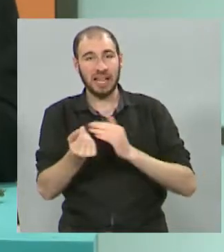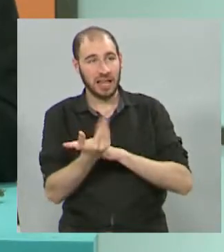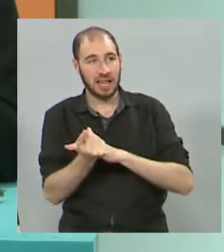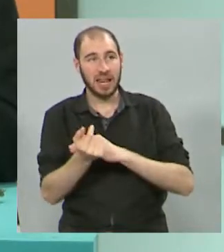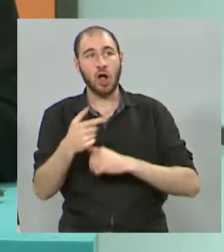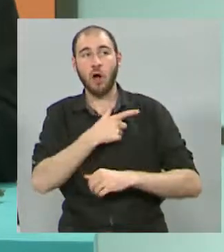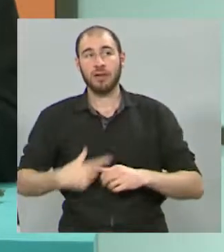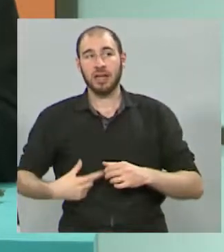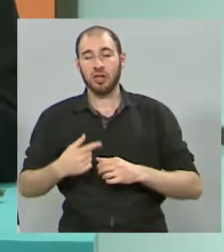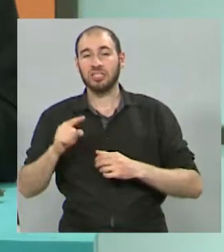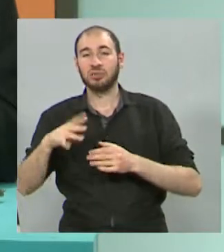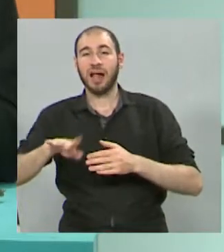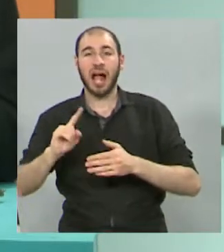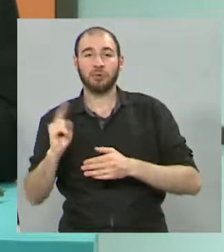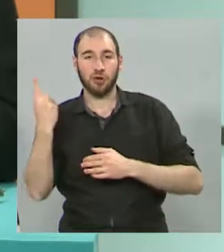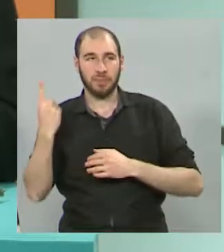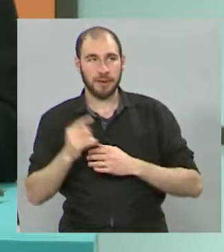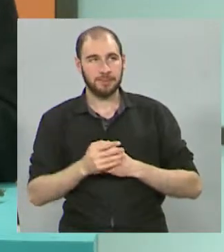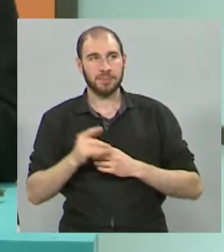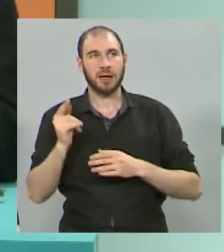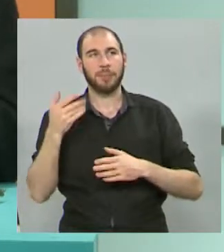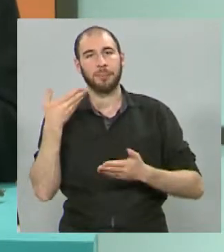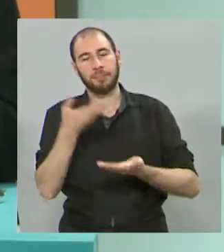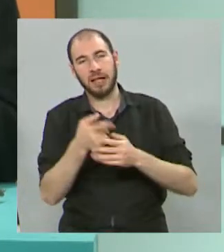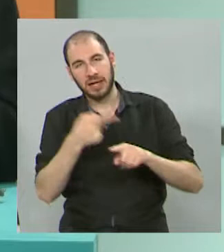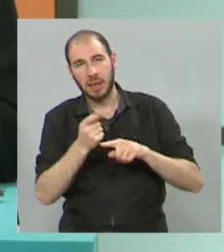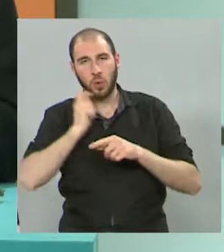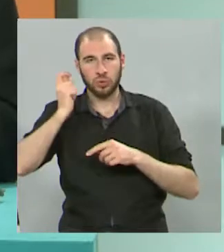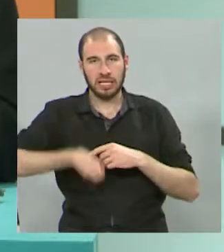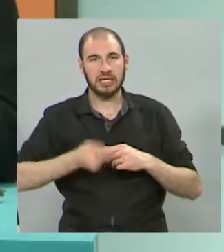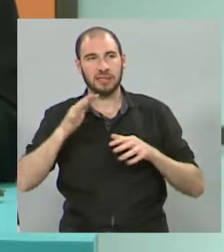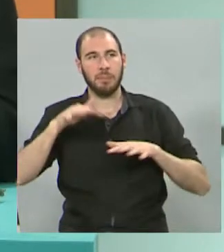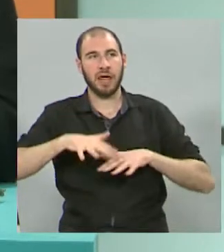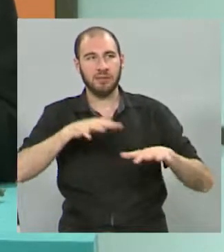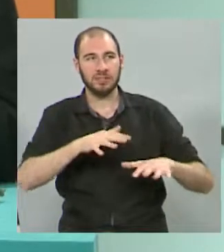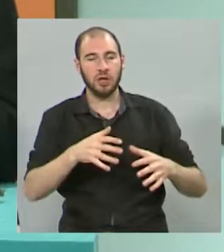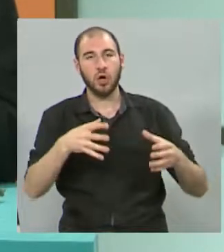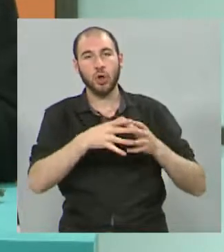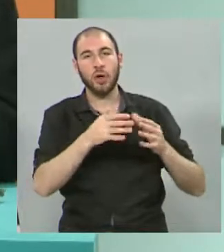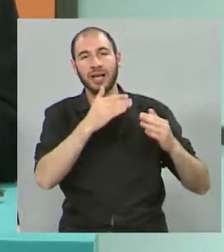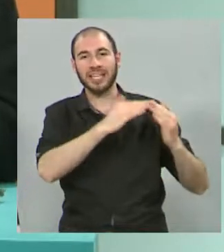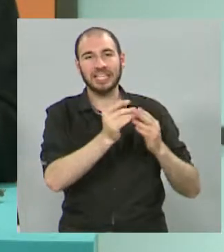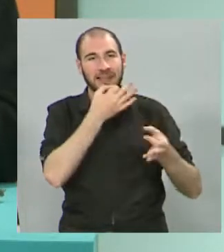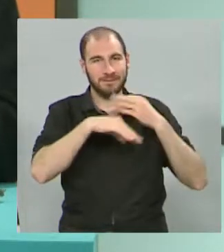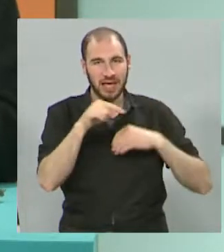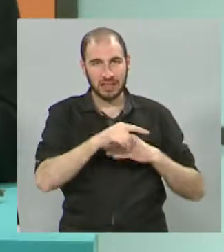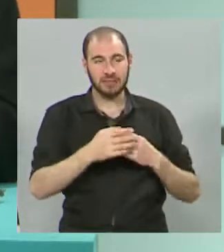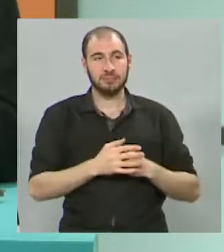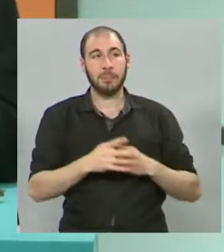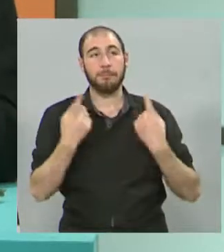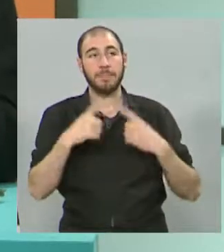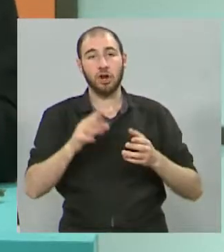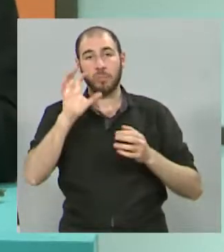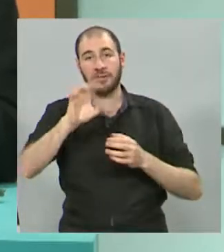el gobierno de la Ciudad Autónoma. Claro. Va a haber un amparo, probablemente haya manifestaciones por parte de los inmobiliarios, pero hay